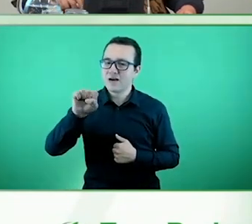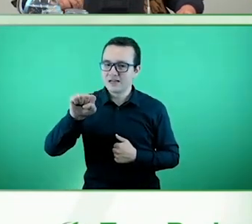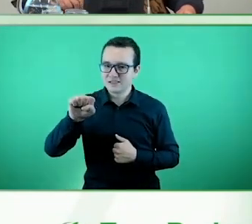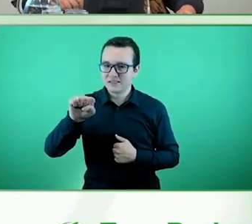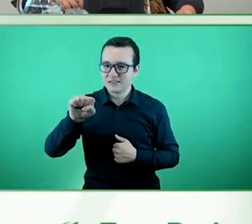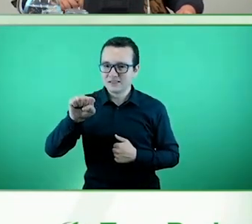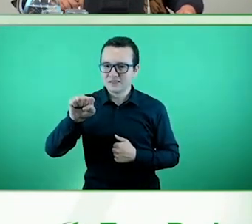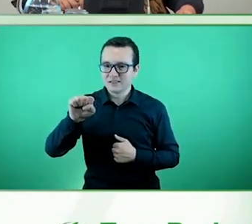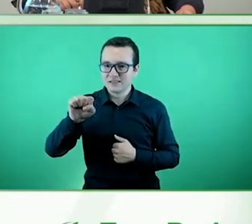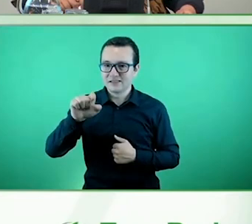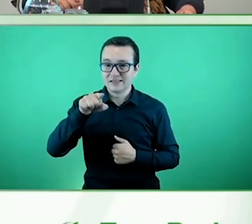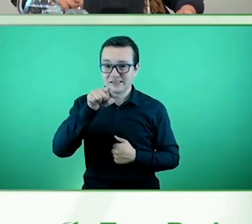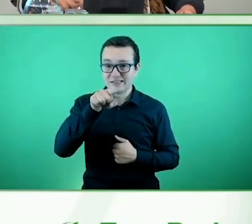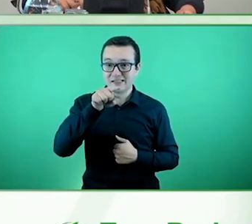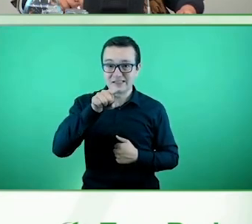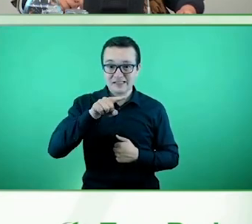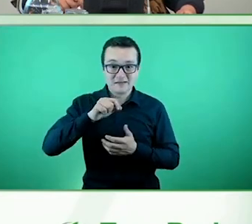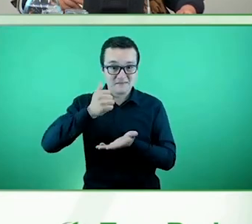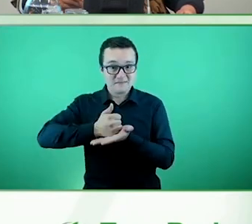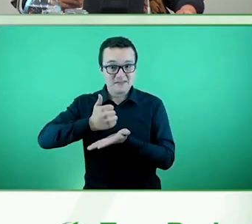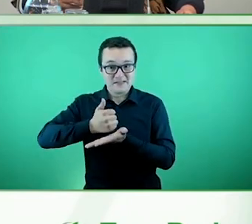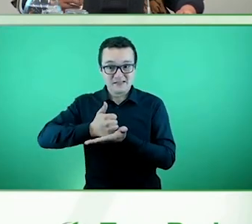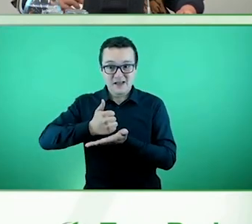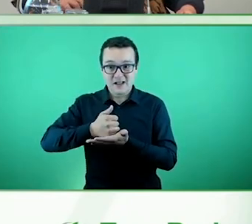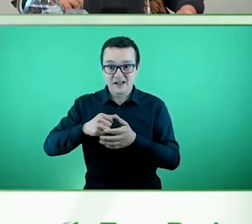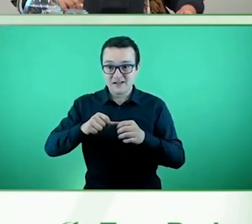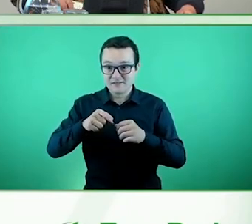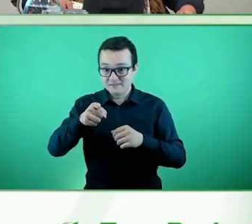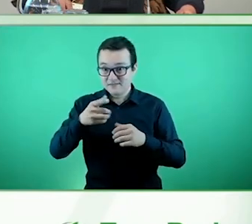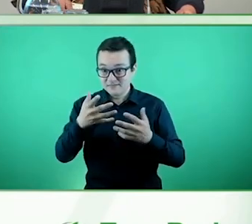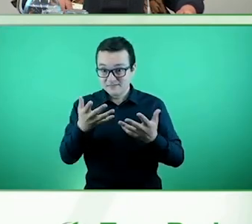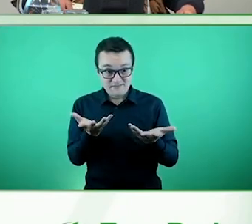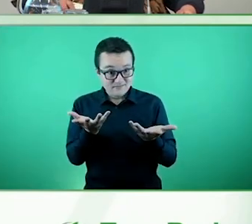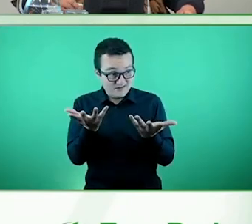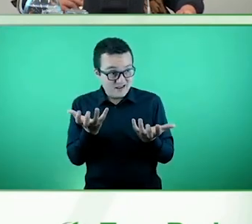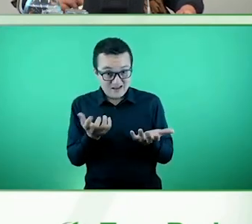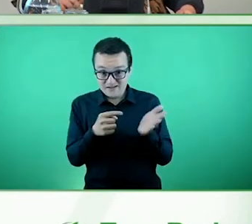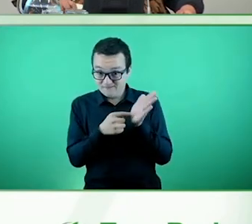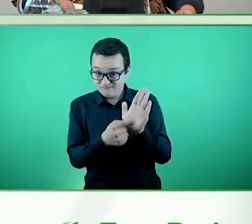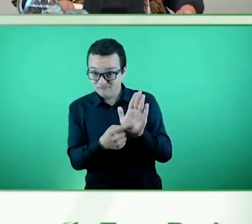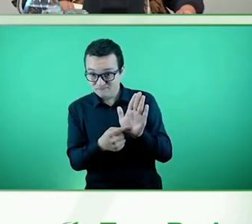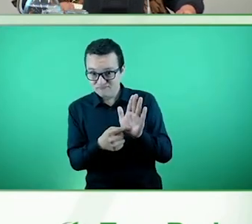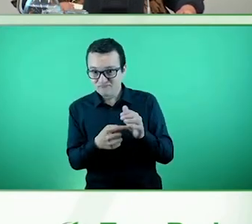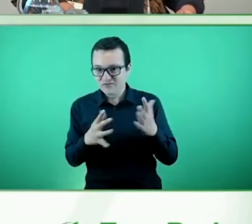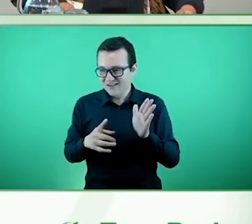acá presencial, si es que alguno quiere verlo. Ya se lo mostré a alguien, a